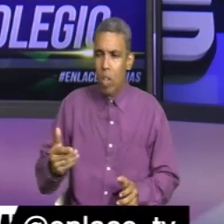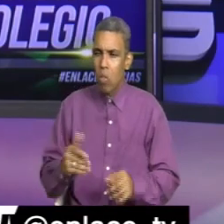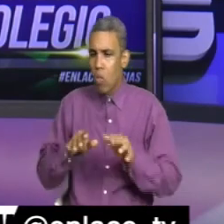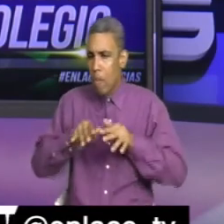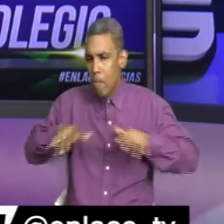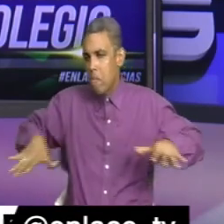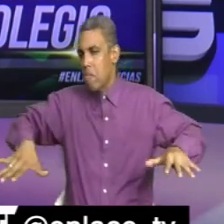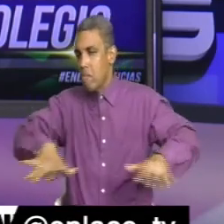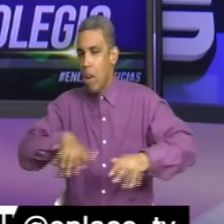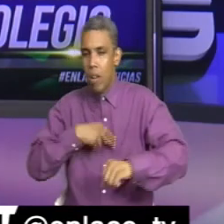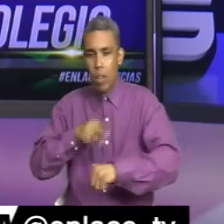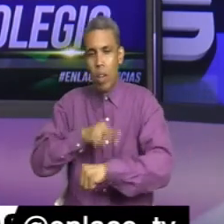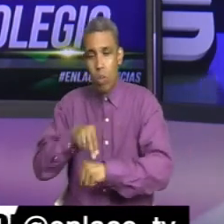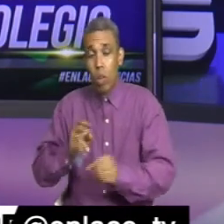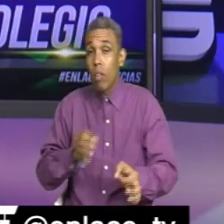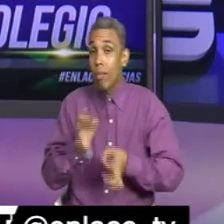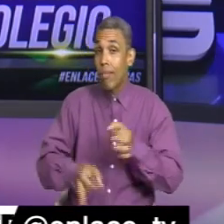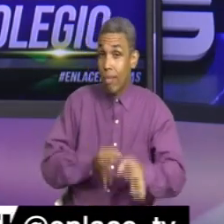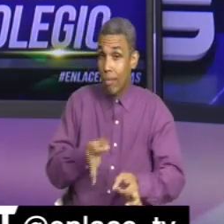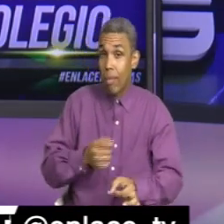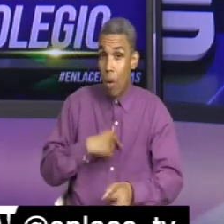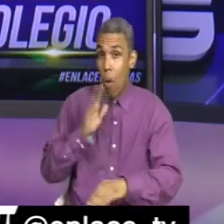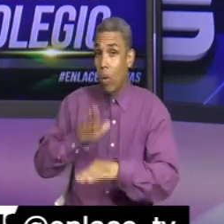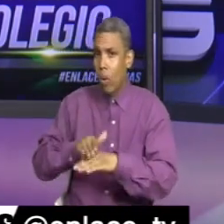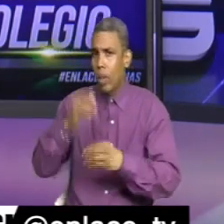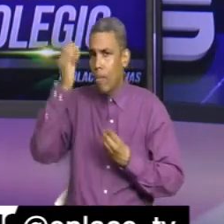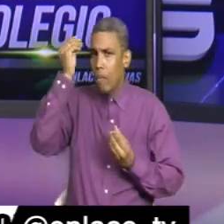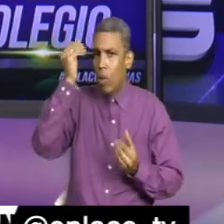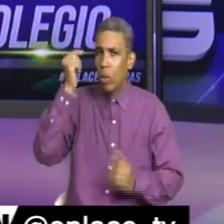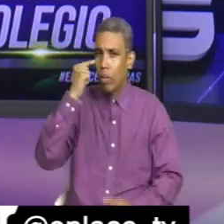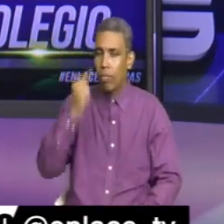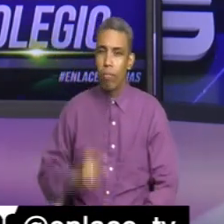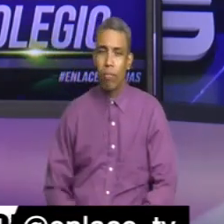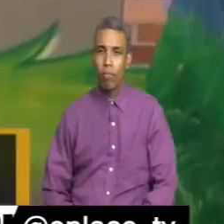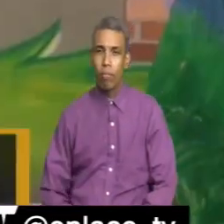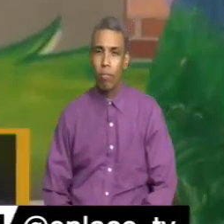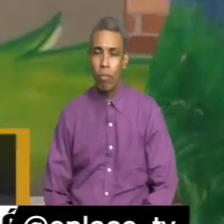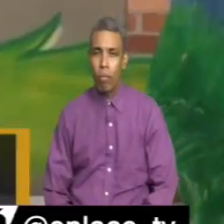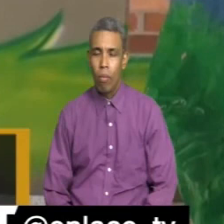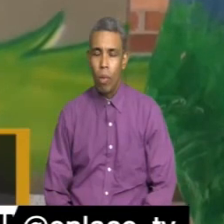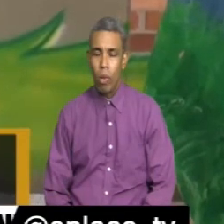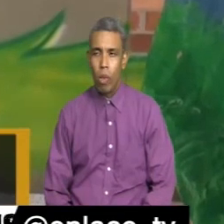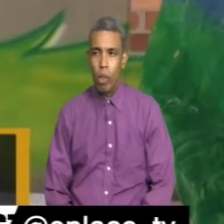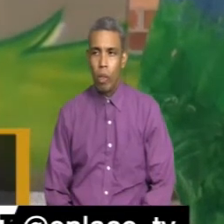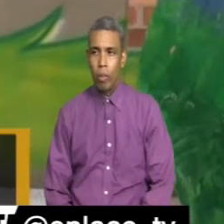y también para inculcarles la importancia de reciclar.